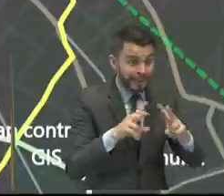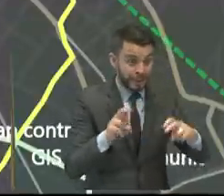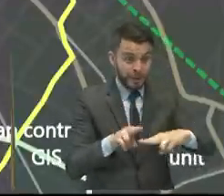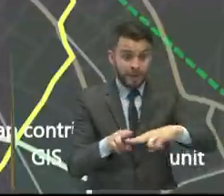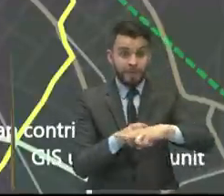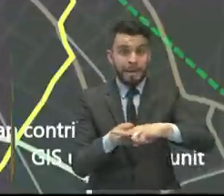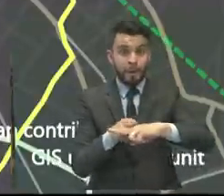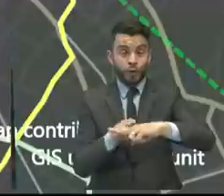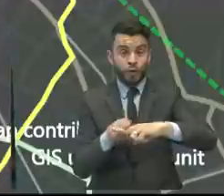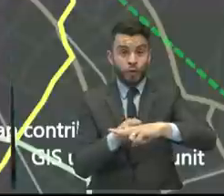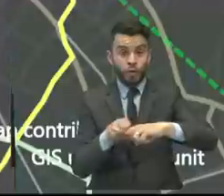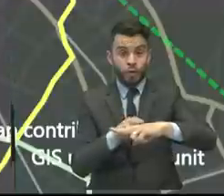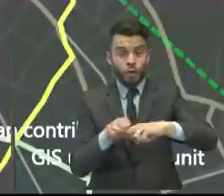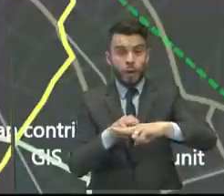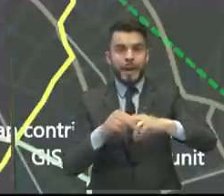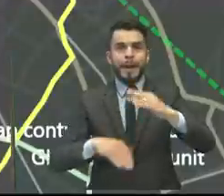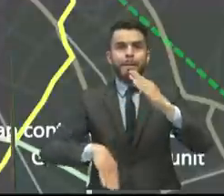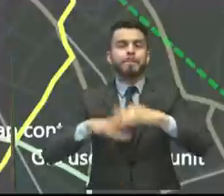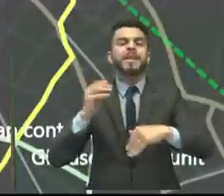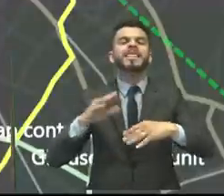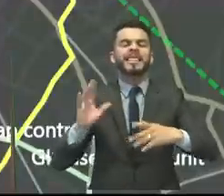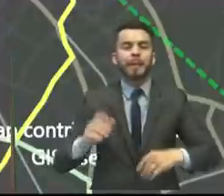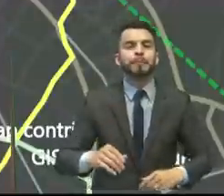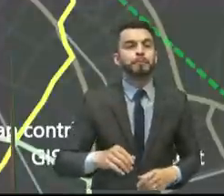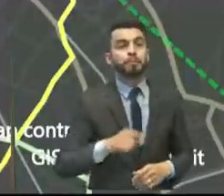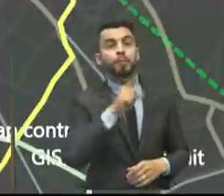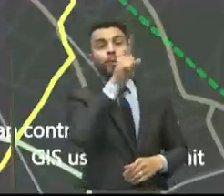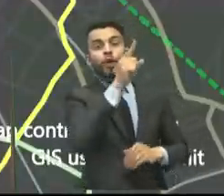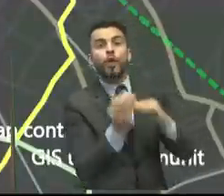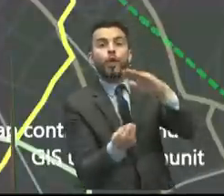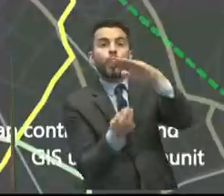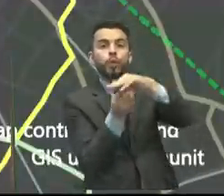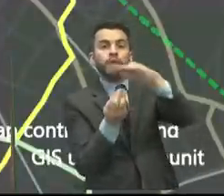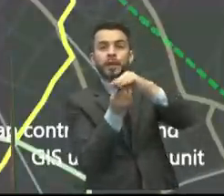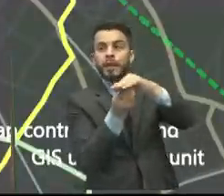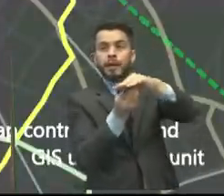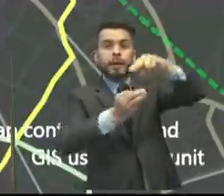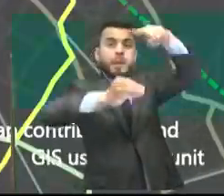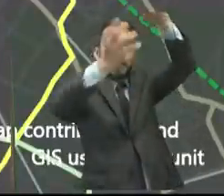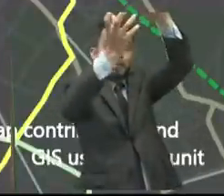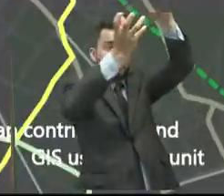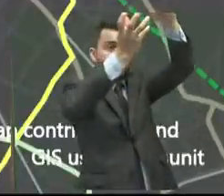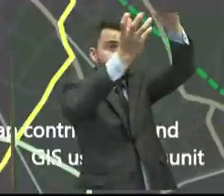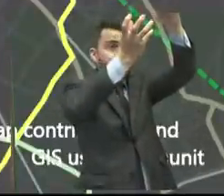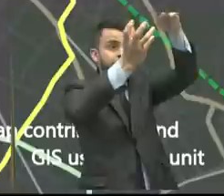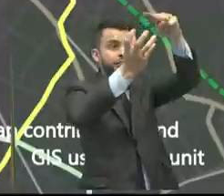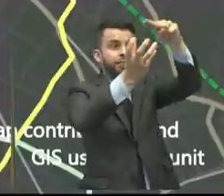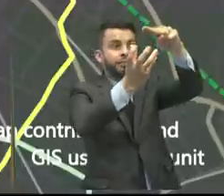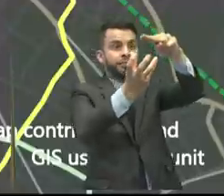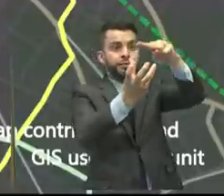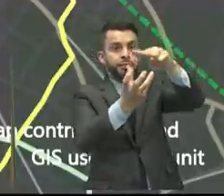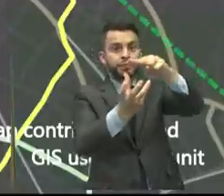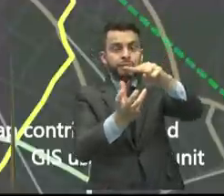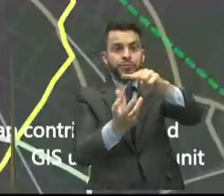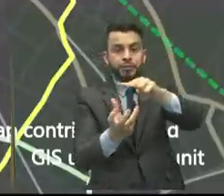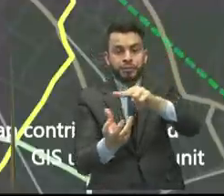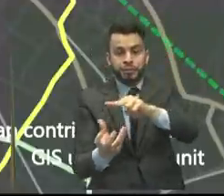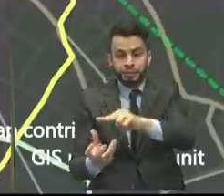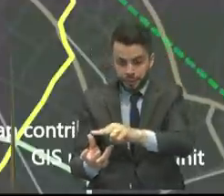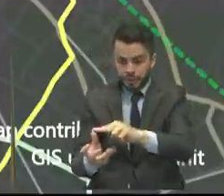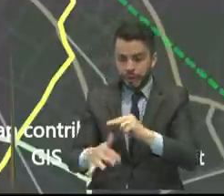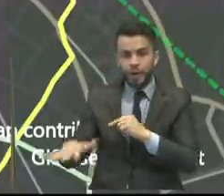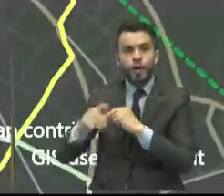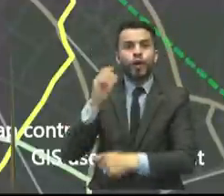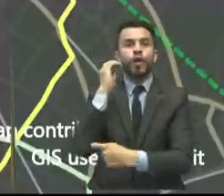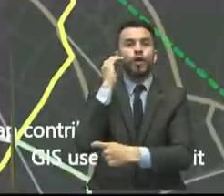está planeado un cable que conecte la parte alta de Usaquén, entre Santa Cecilia, el Codito, para que pueda